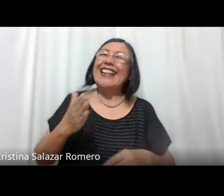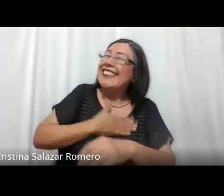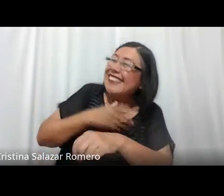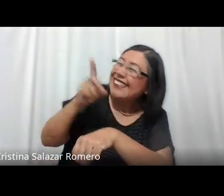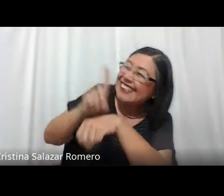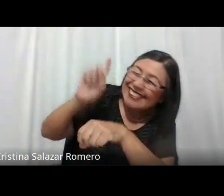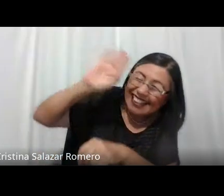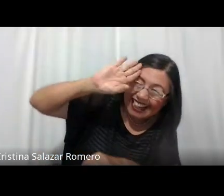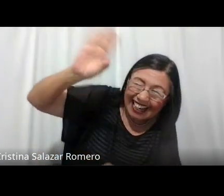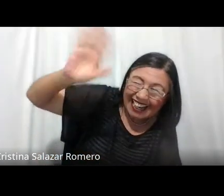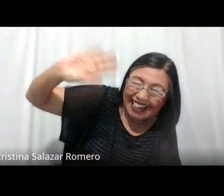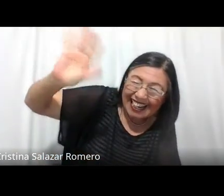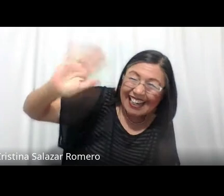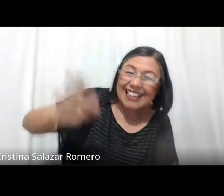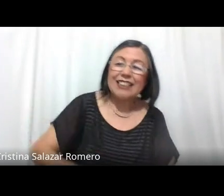mañana.